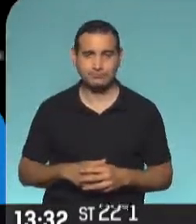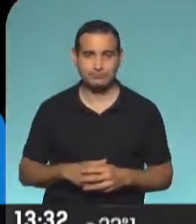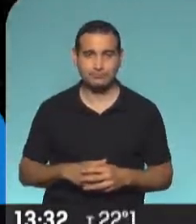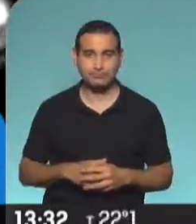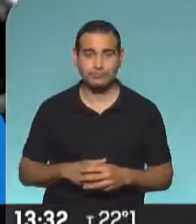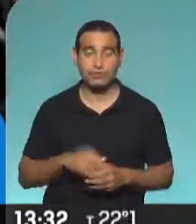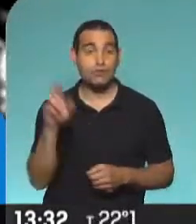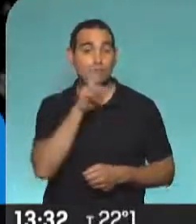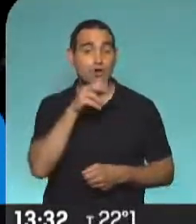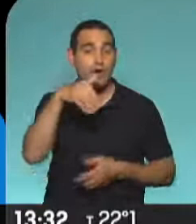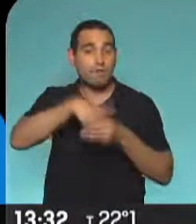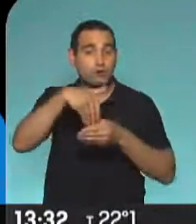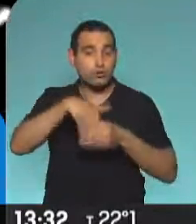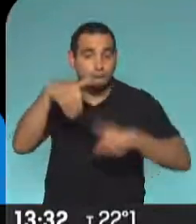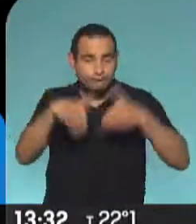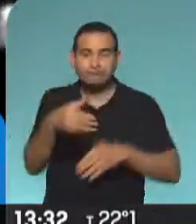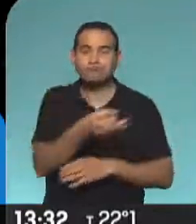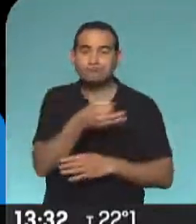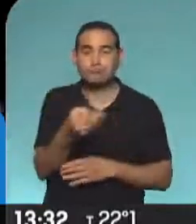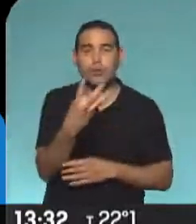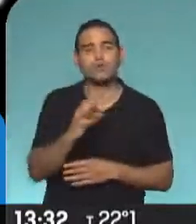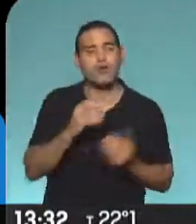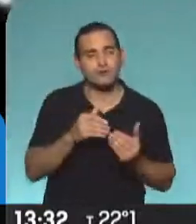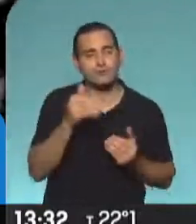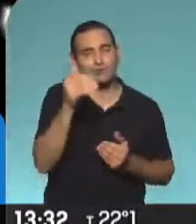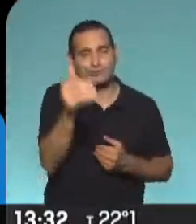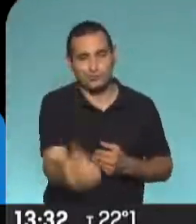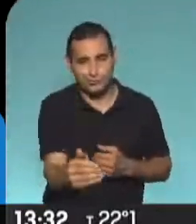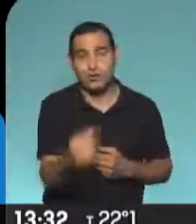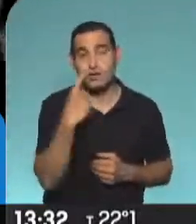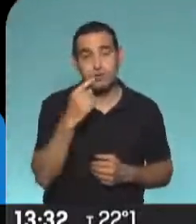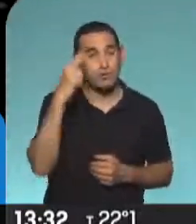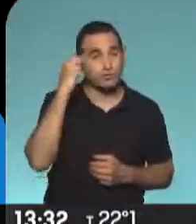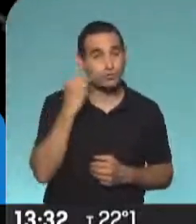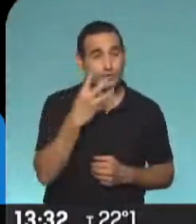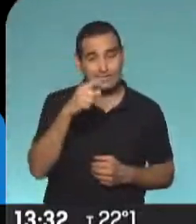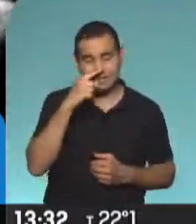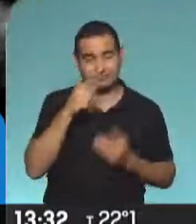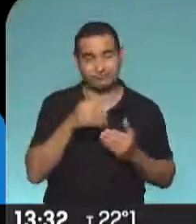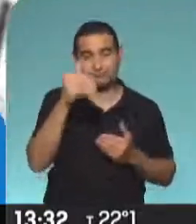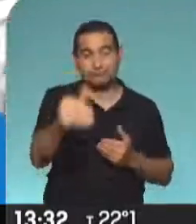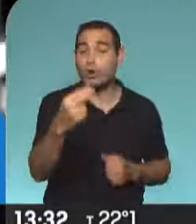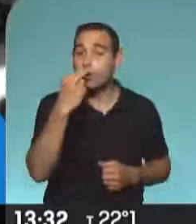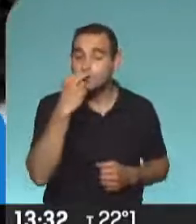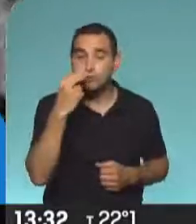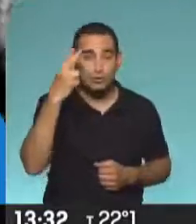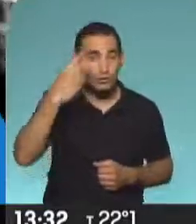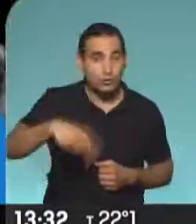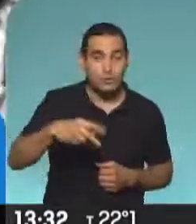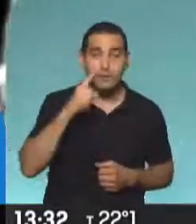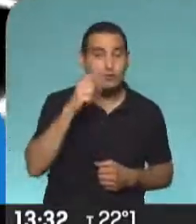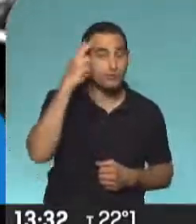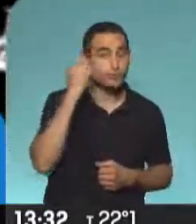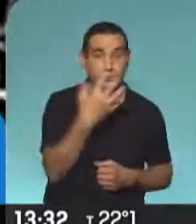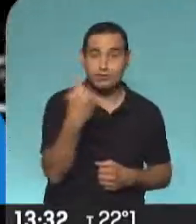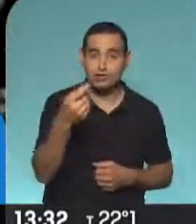El voto de las mujeres se haría realidad 4 años después de 1947, el 11 de noviembre de